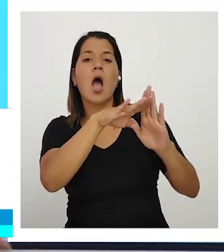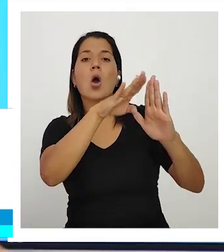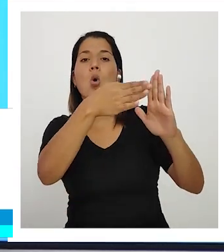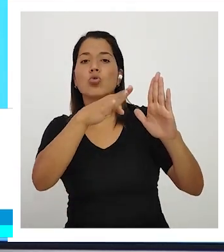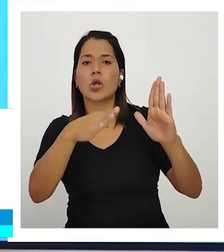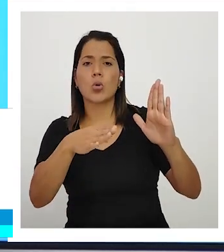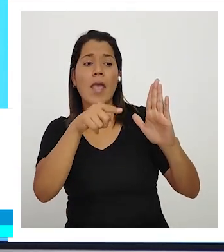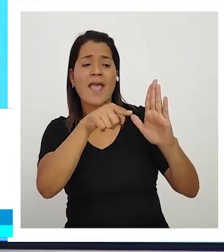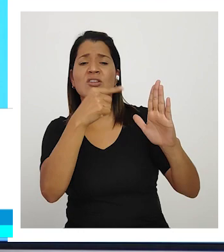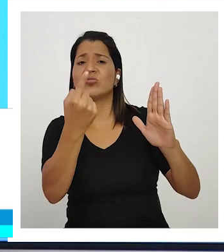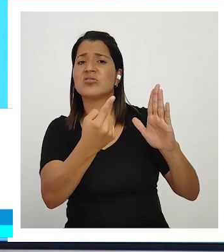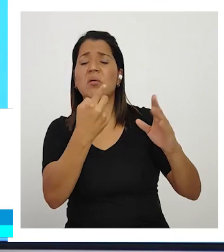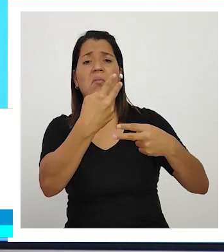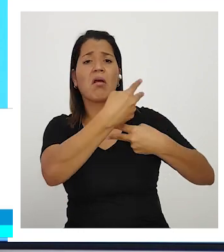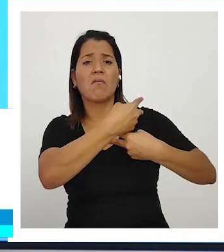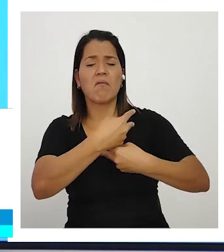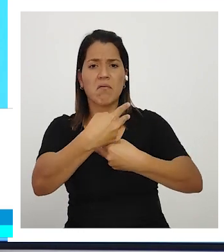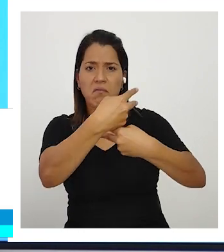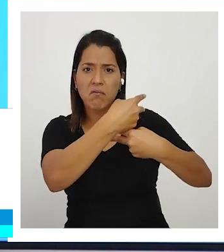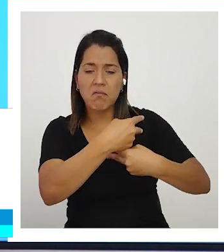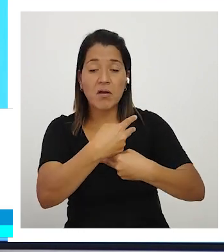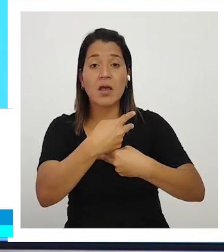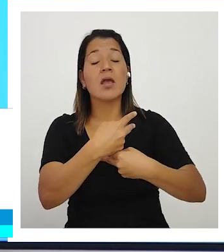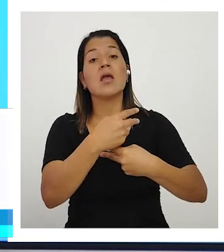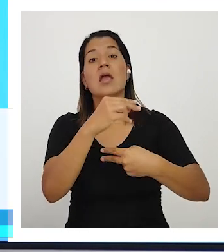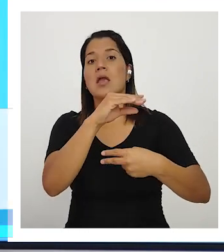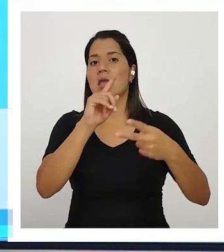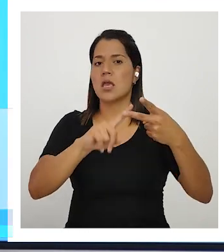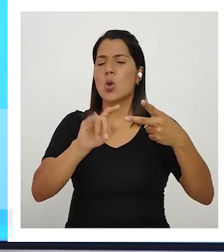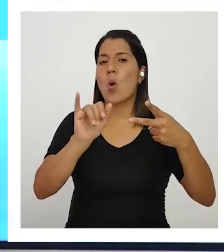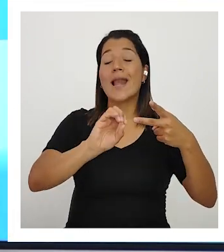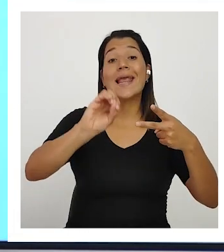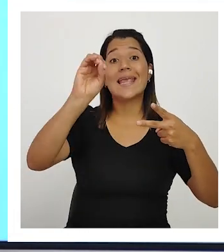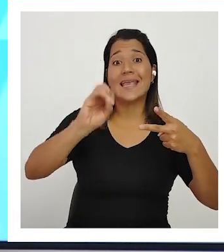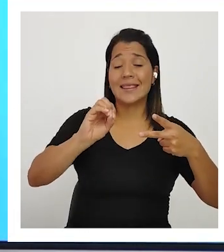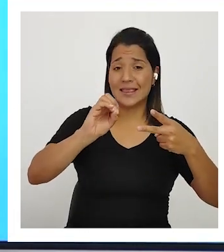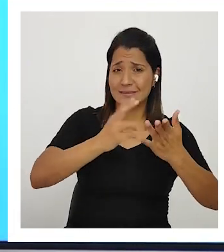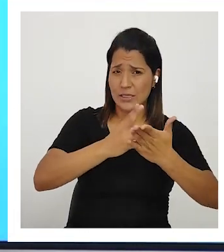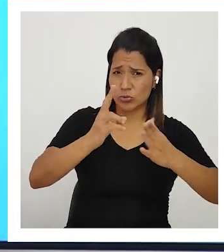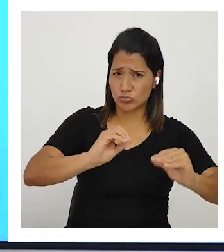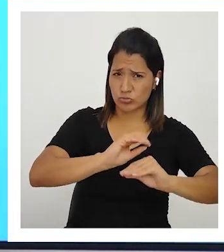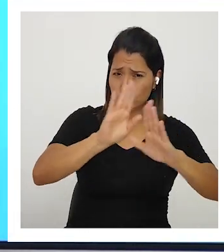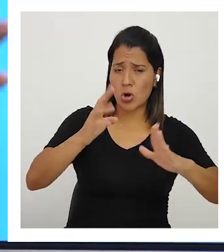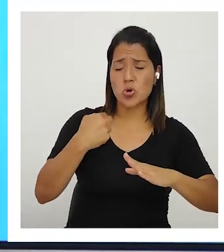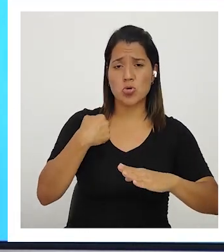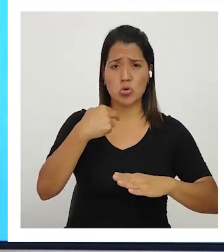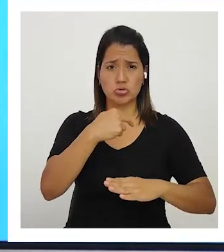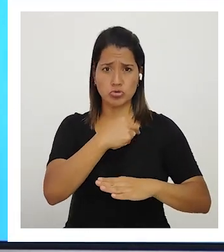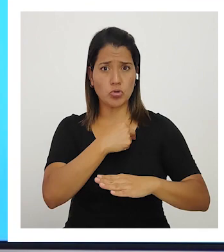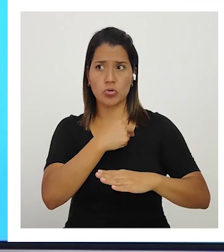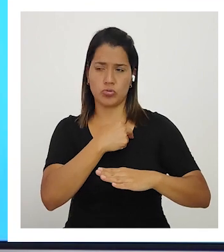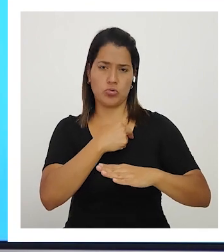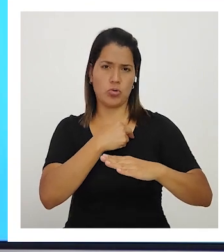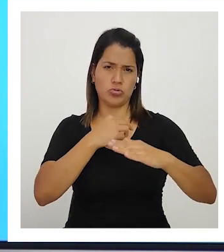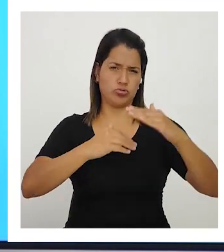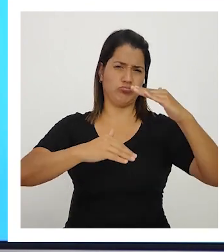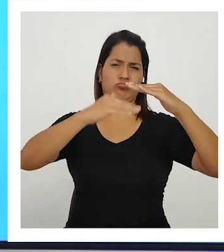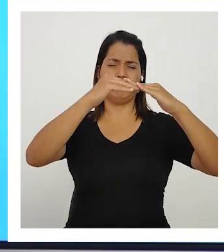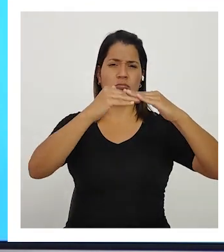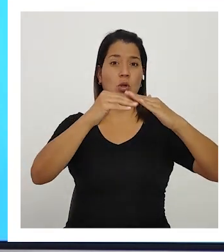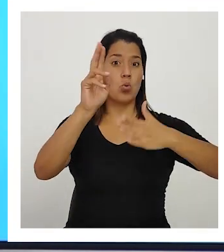realizándose informes permanentes. En el índice de transparencia nosotros estamos entre el top 10 en las universidades, lo que significa